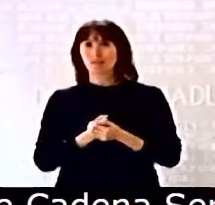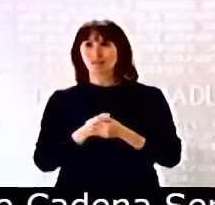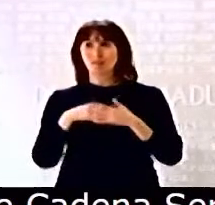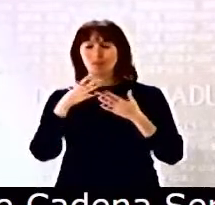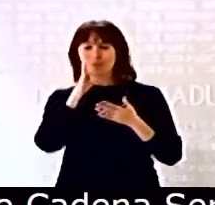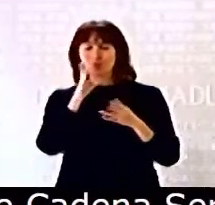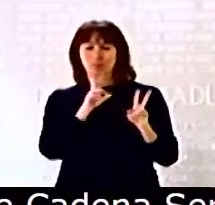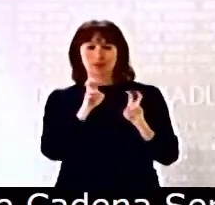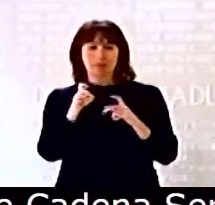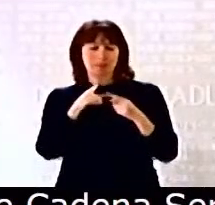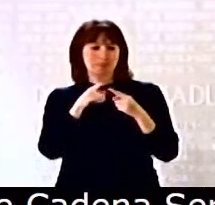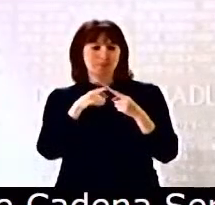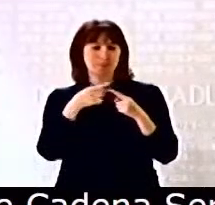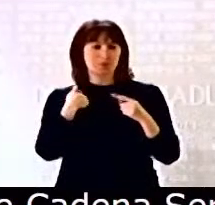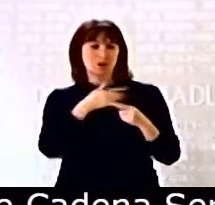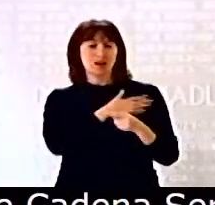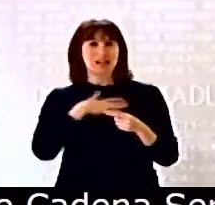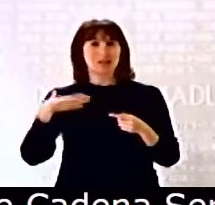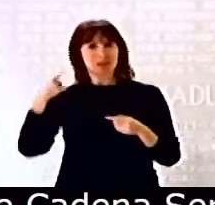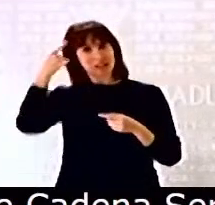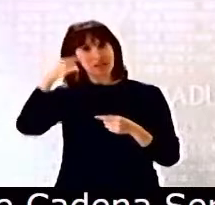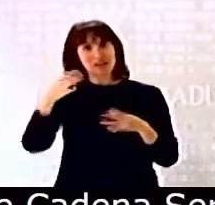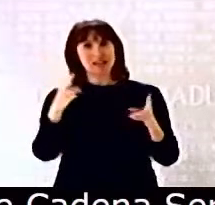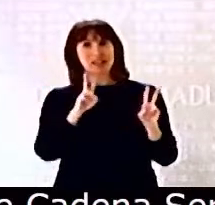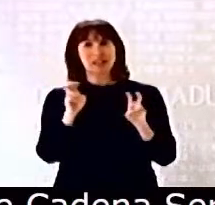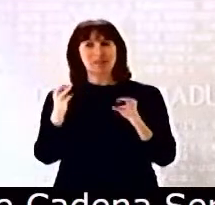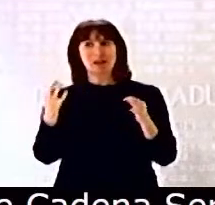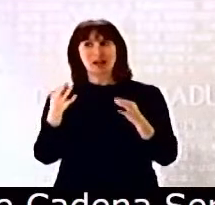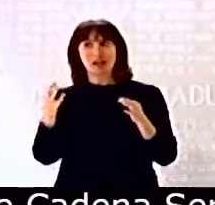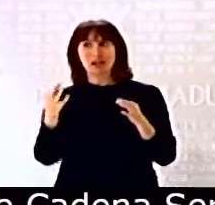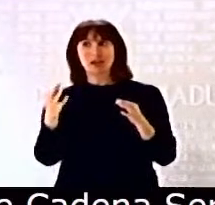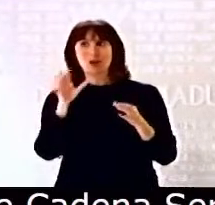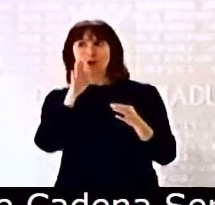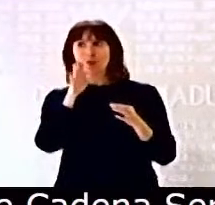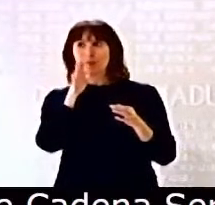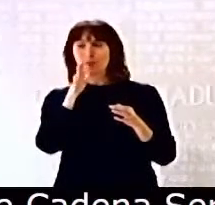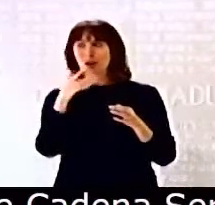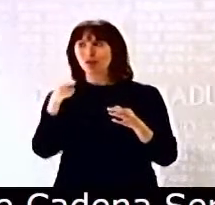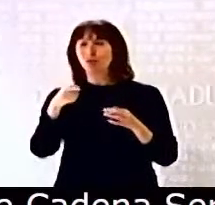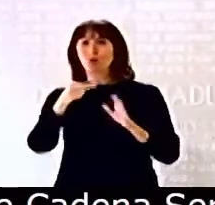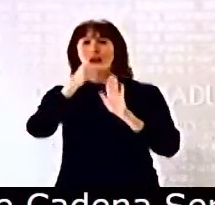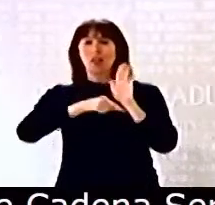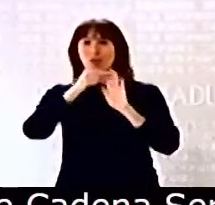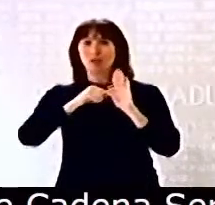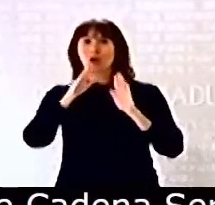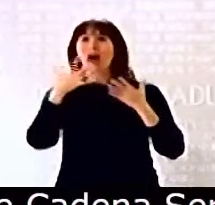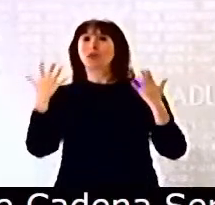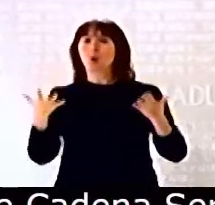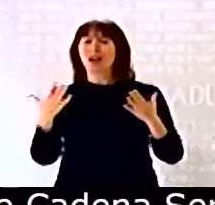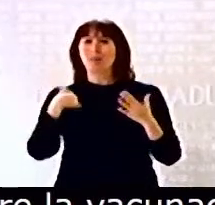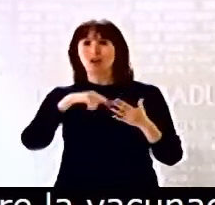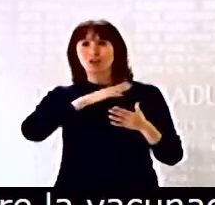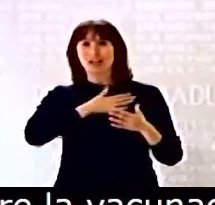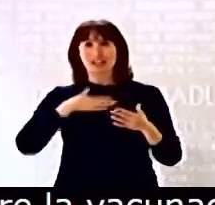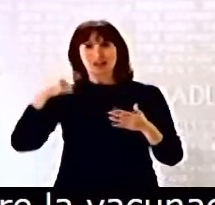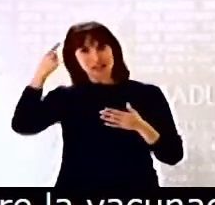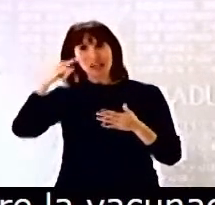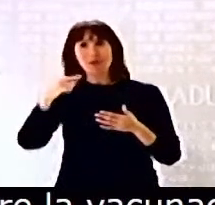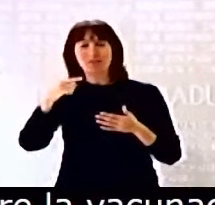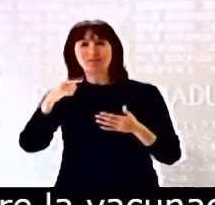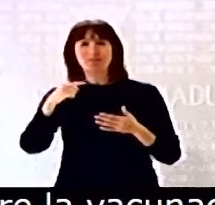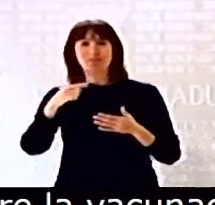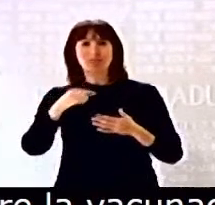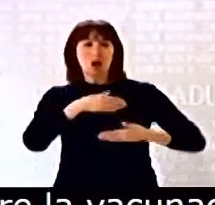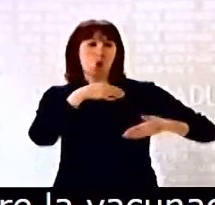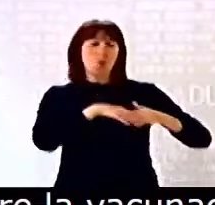Por un lado, queríamos saber sobre las vacunaciones, nos ha dado los datos actualizados, pero queríamos saber cómo andamos de suministros de